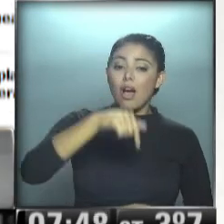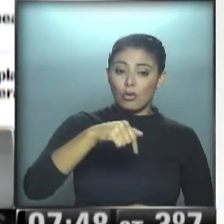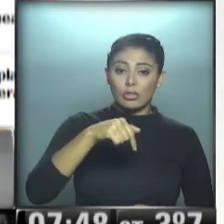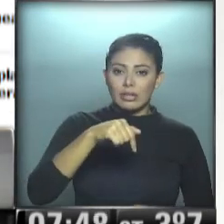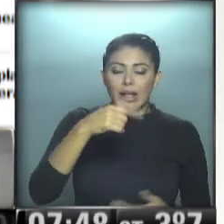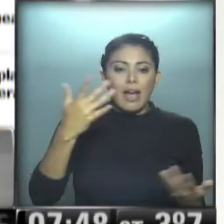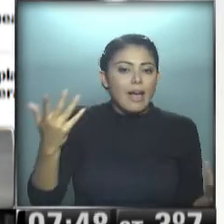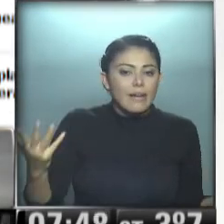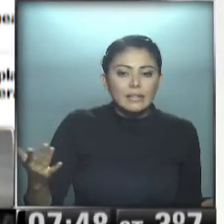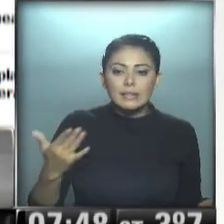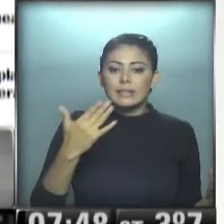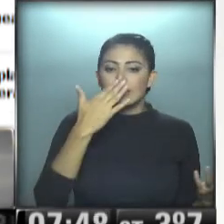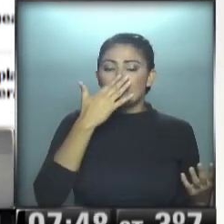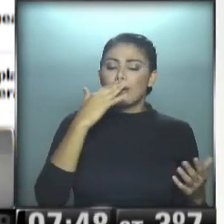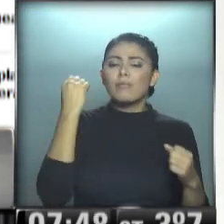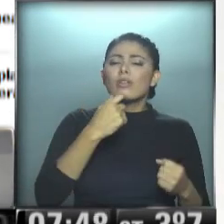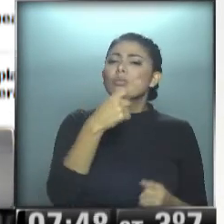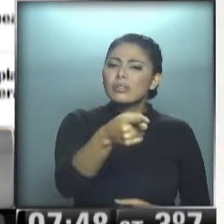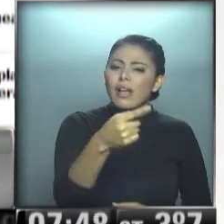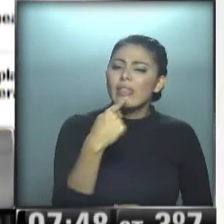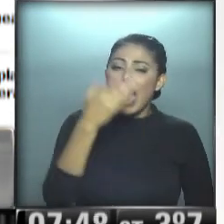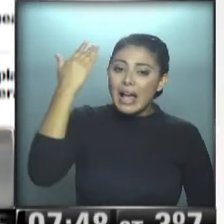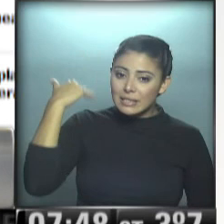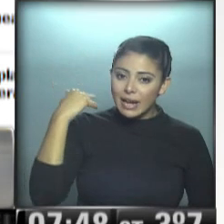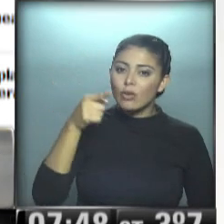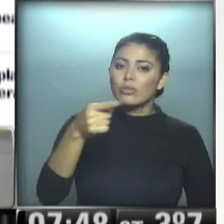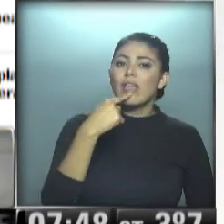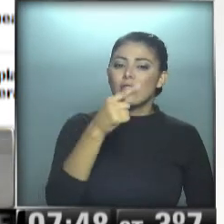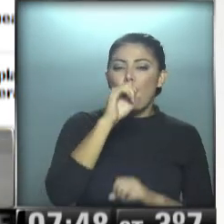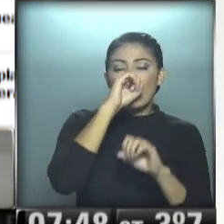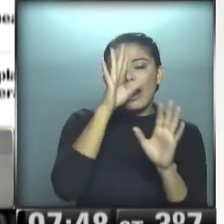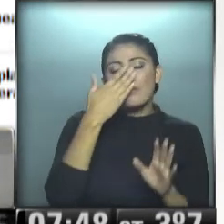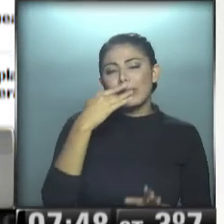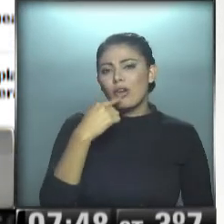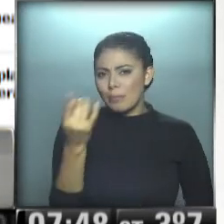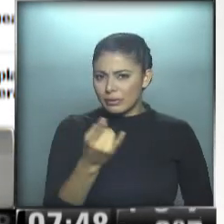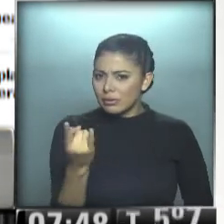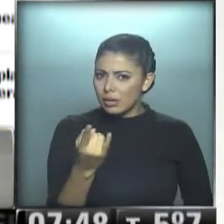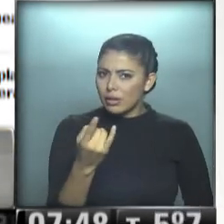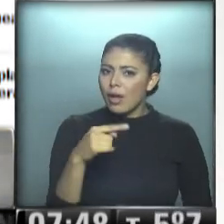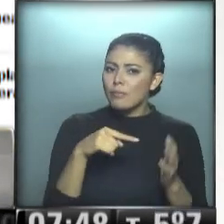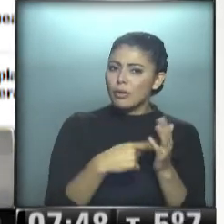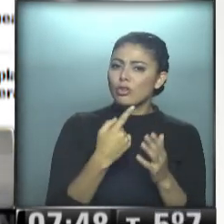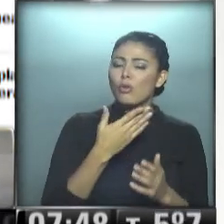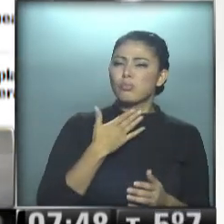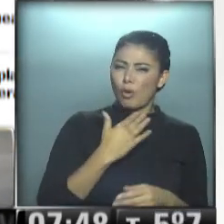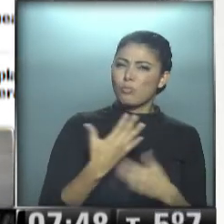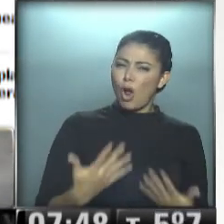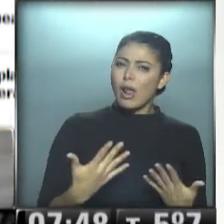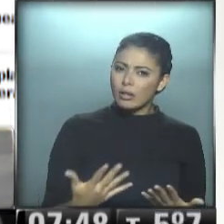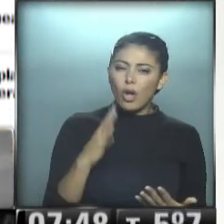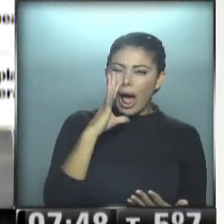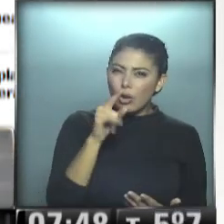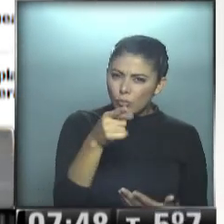enorme impacto. Ahora, usted ya cuando salió a aclarar y a negarlo, lo hacía además en un tono de molestia. ¿Hubo algo